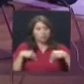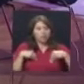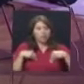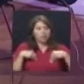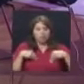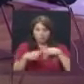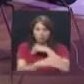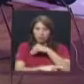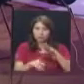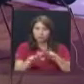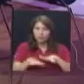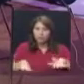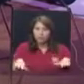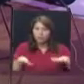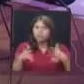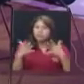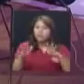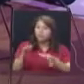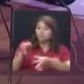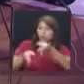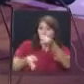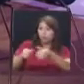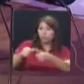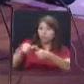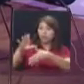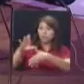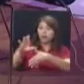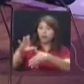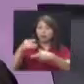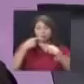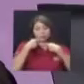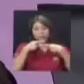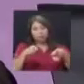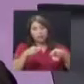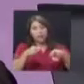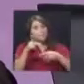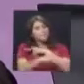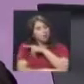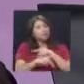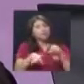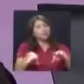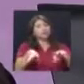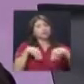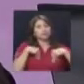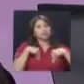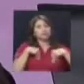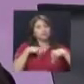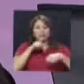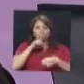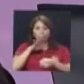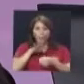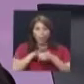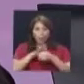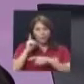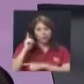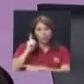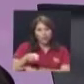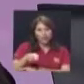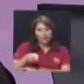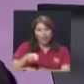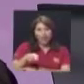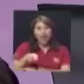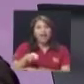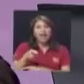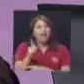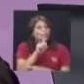jurisdicción de la corte interamericana se compromete y se obliga a que incorporar